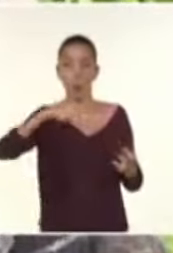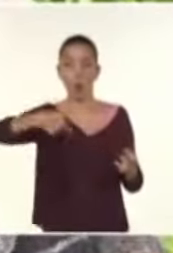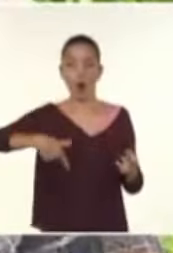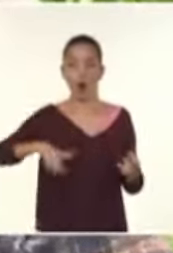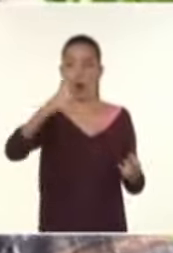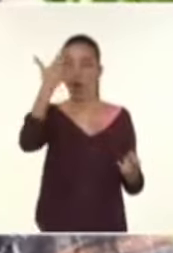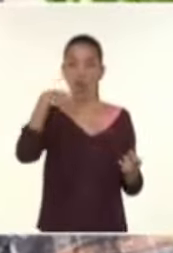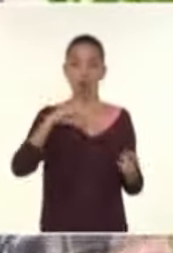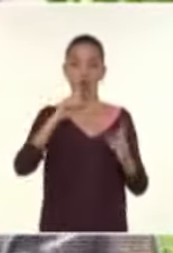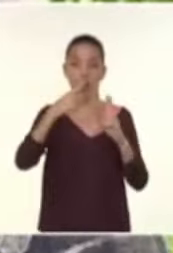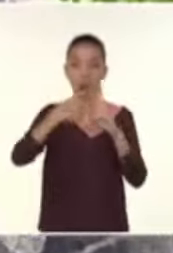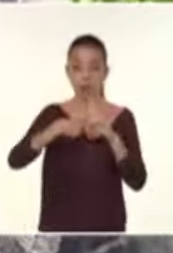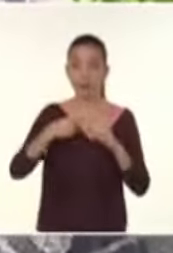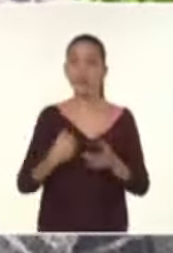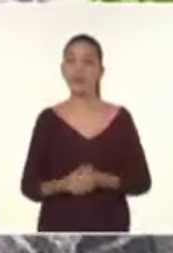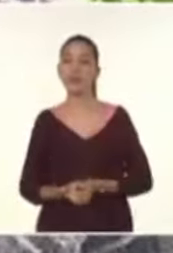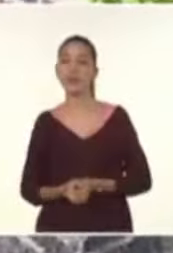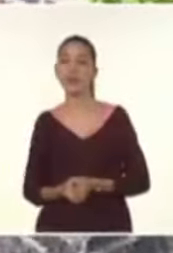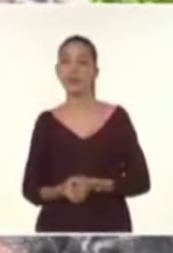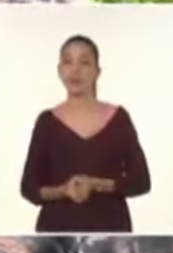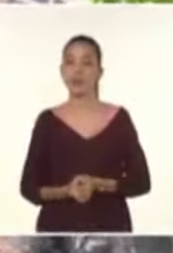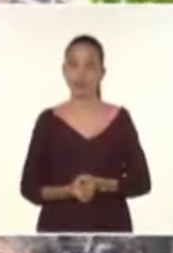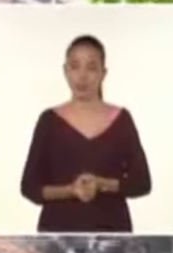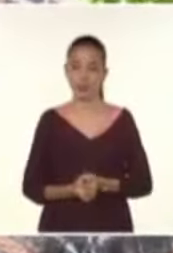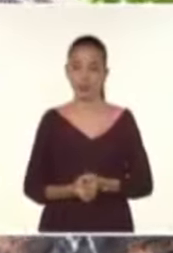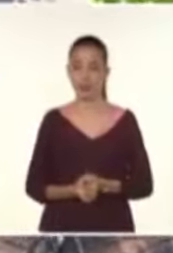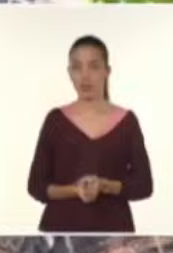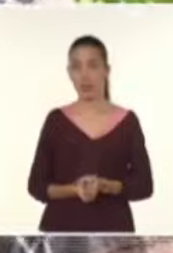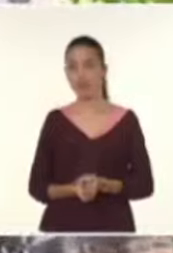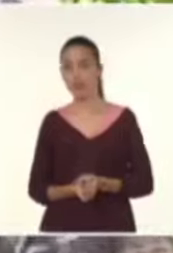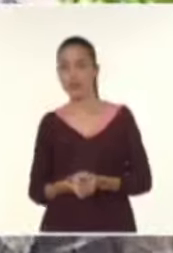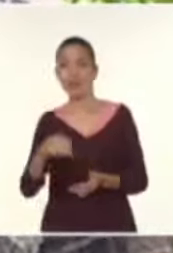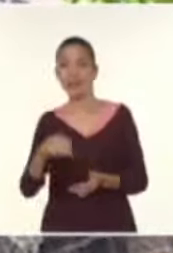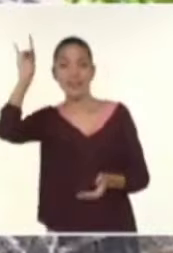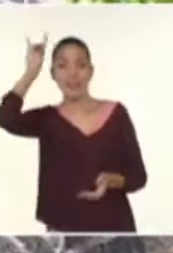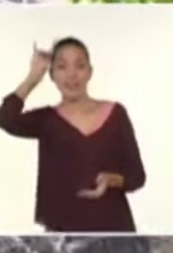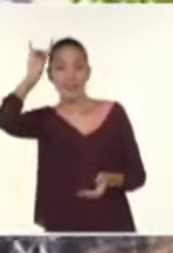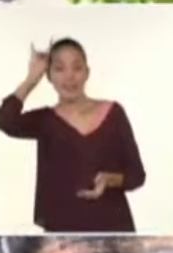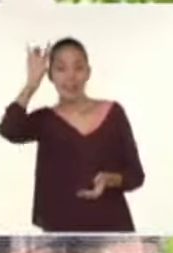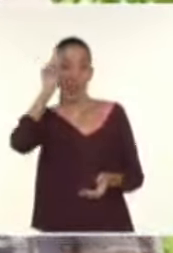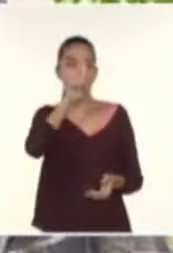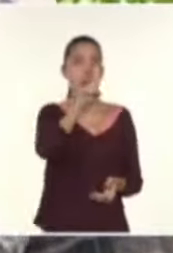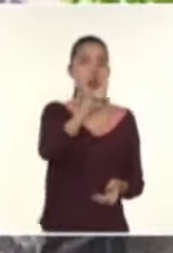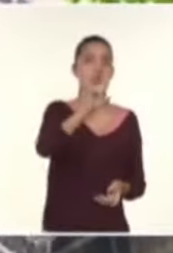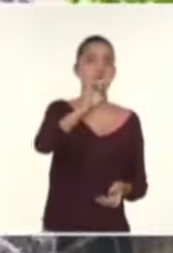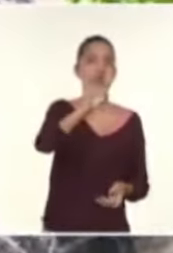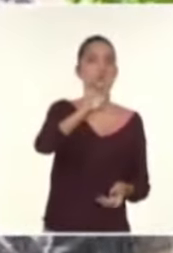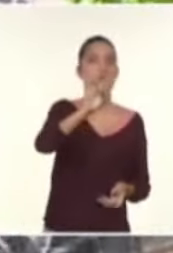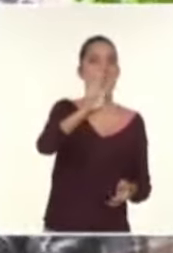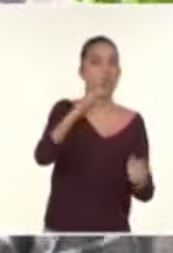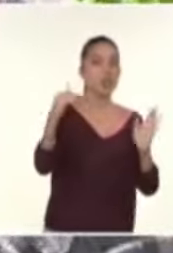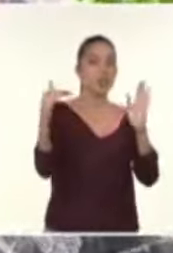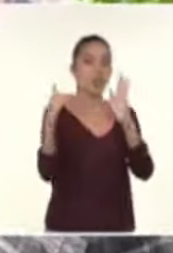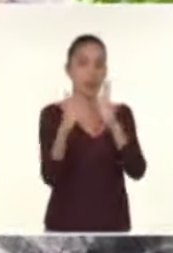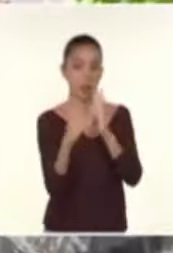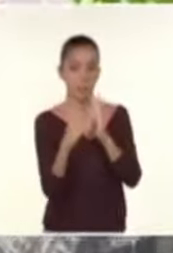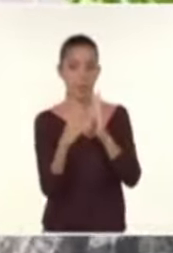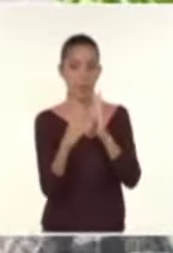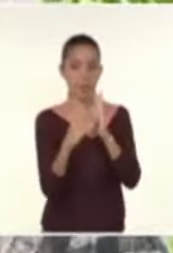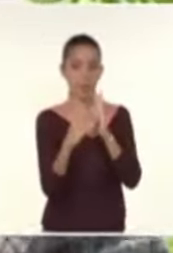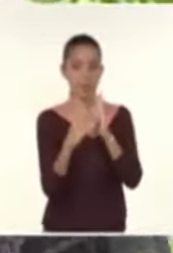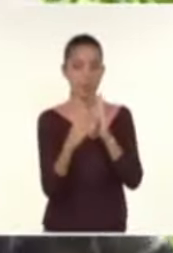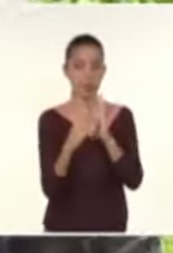8.000 litros, en momentos hasta 15.000 litros de leche por encima de lo que necesita el municipio a los otros compromisos que tiene la